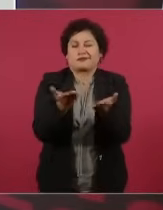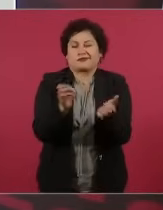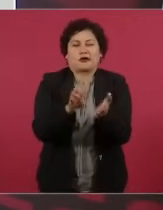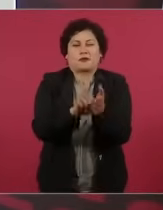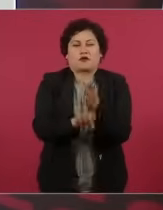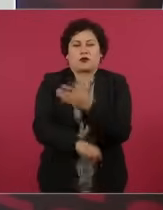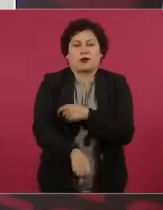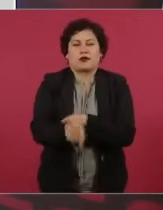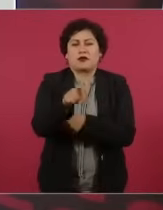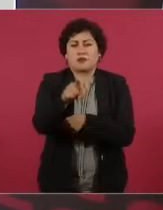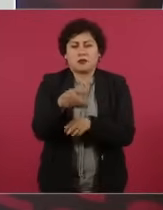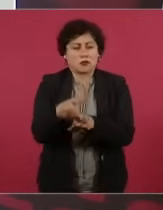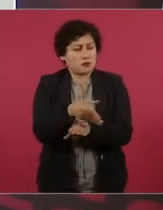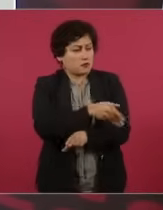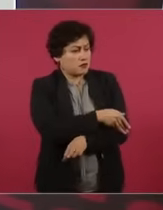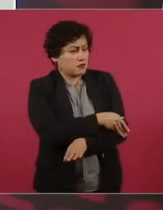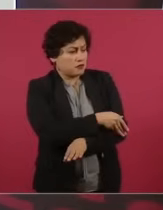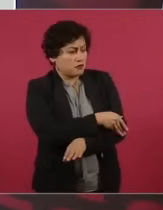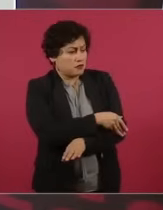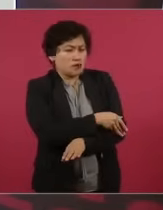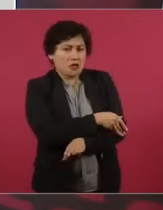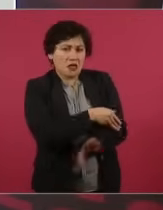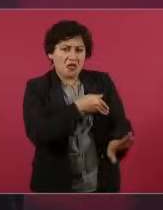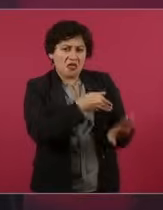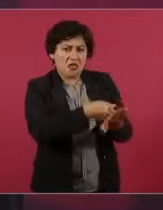ahora a un presidente?